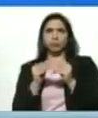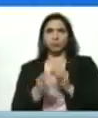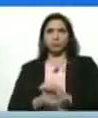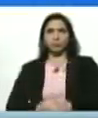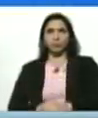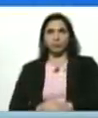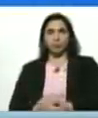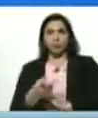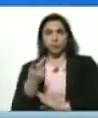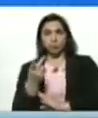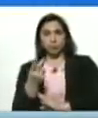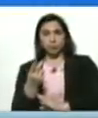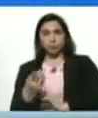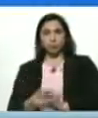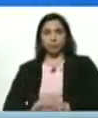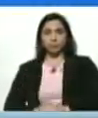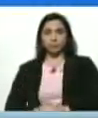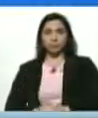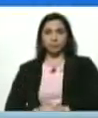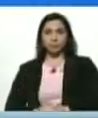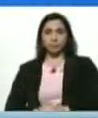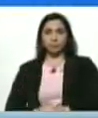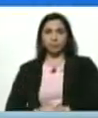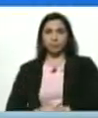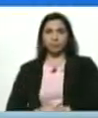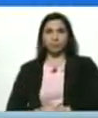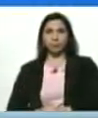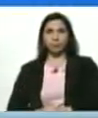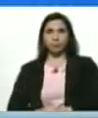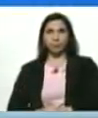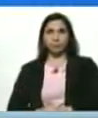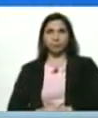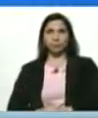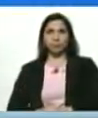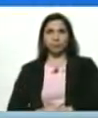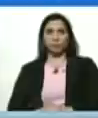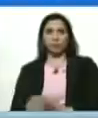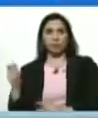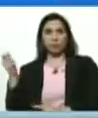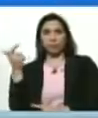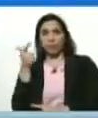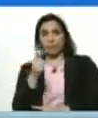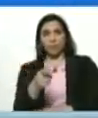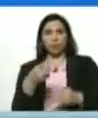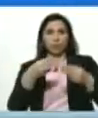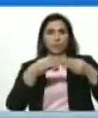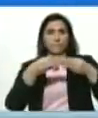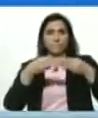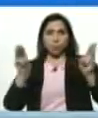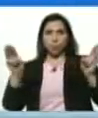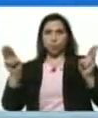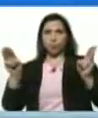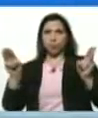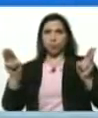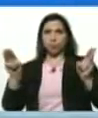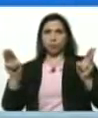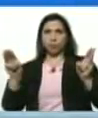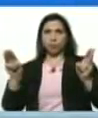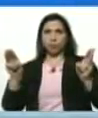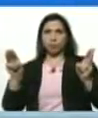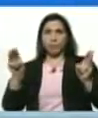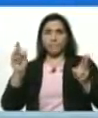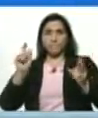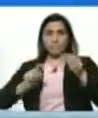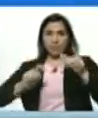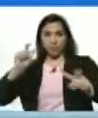en segundo lugar el transporte público de pasajeros